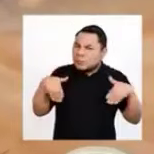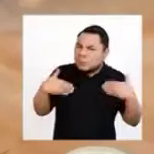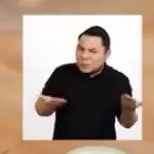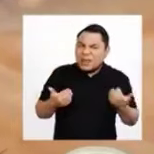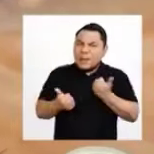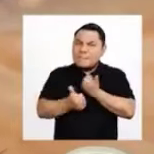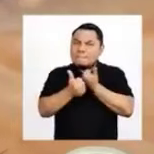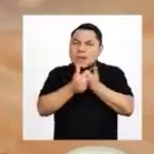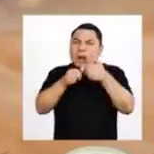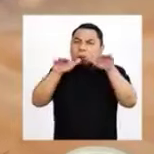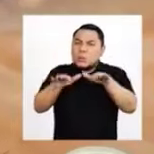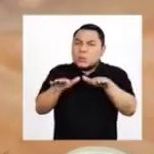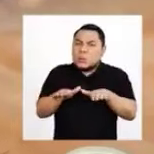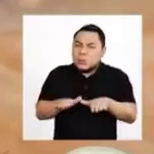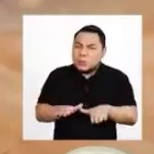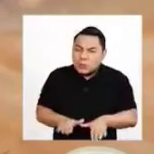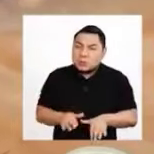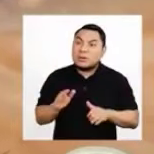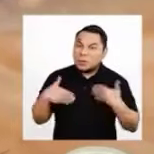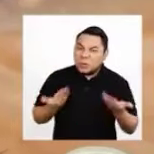posible reducir los riesgos?